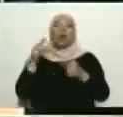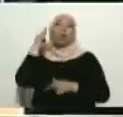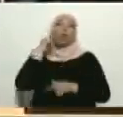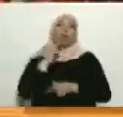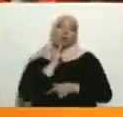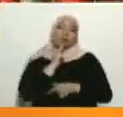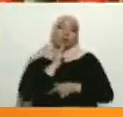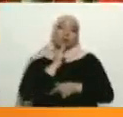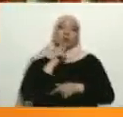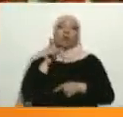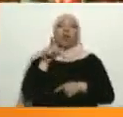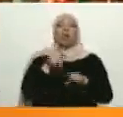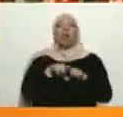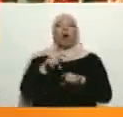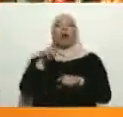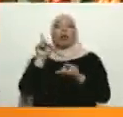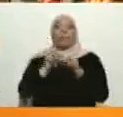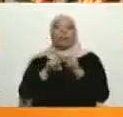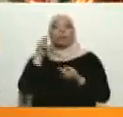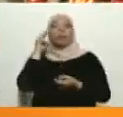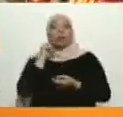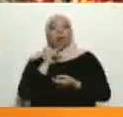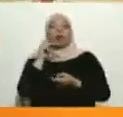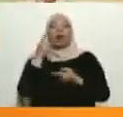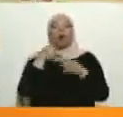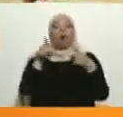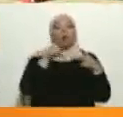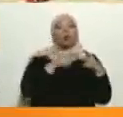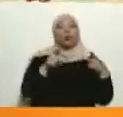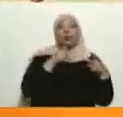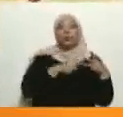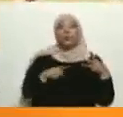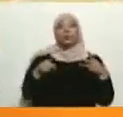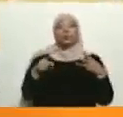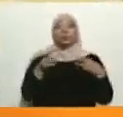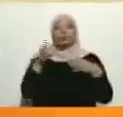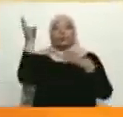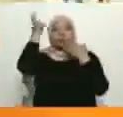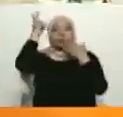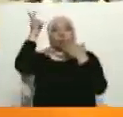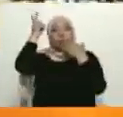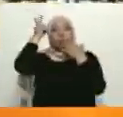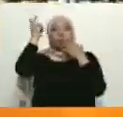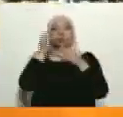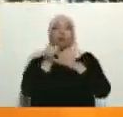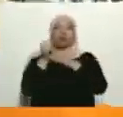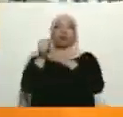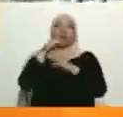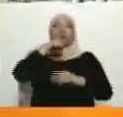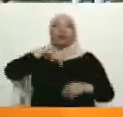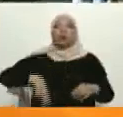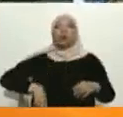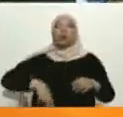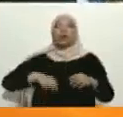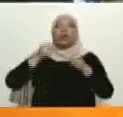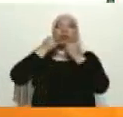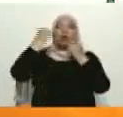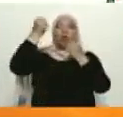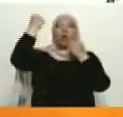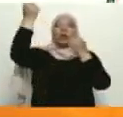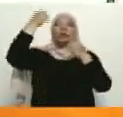Manuelita Sáenz a huaycay puro todo esto alusivo incluso la lucha histórica que estamos dando Pero